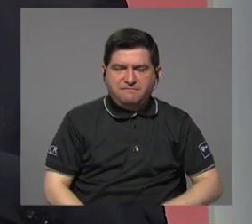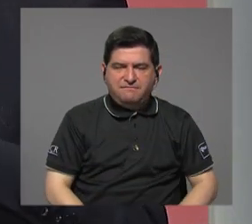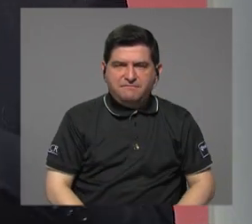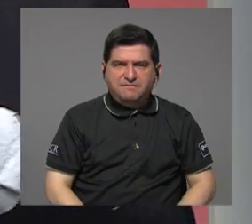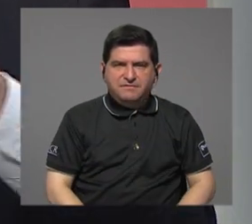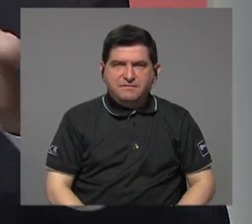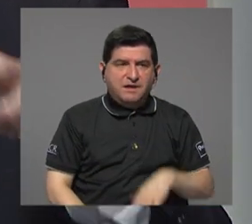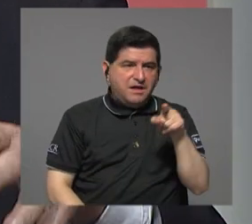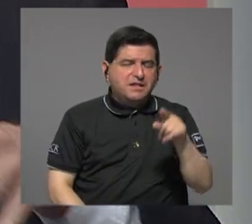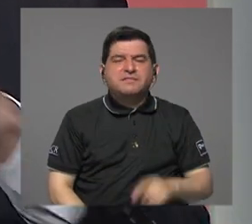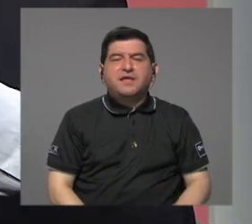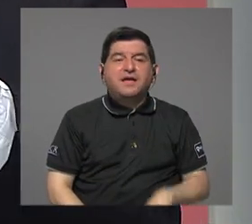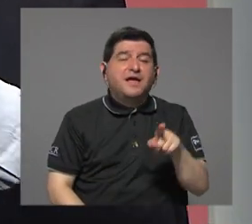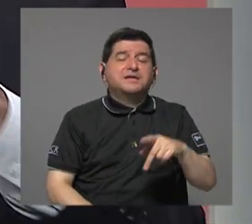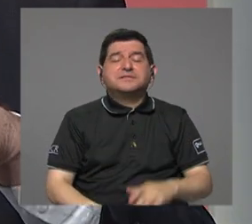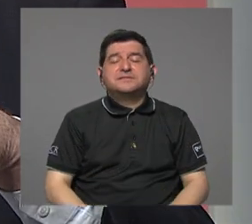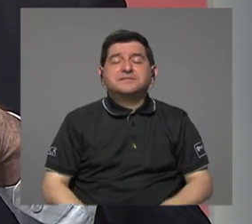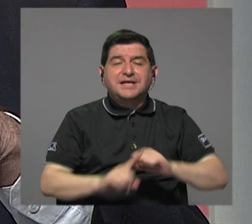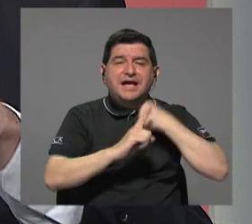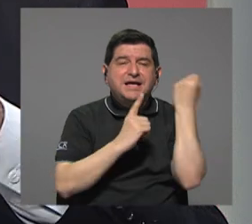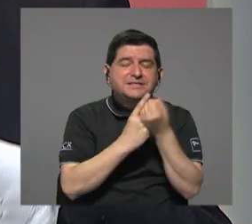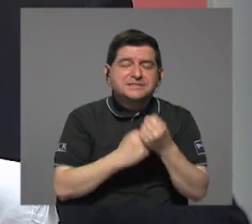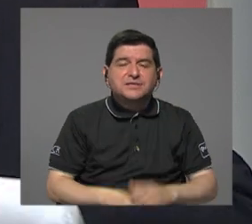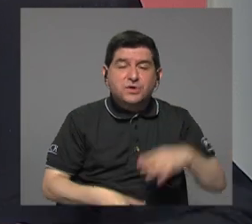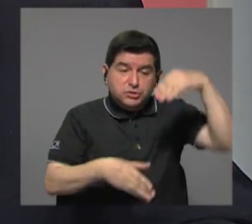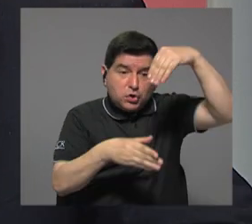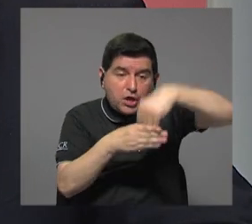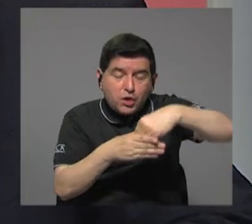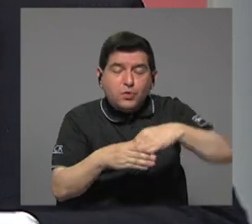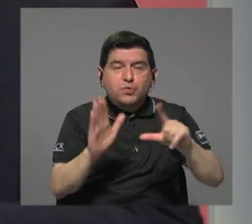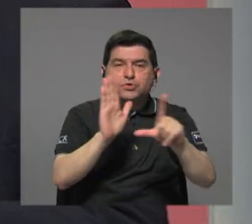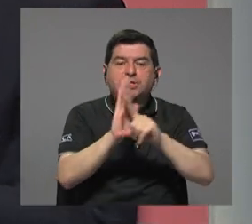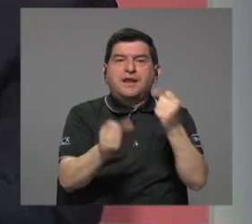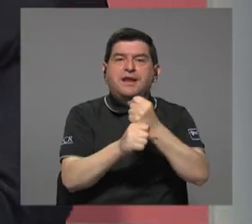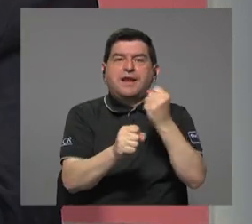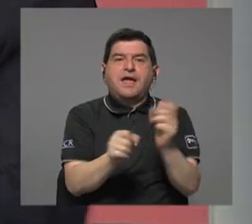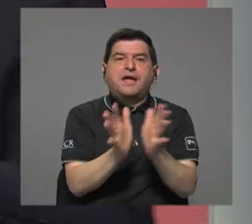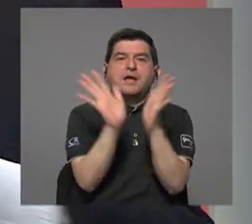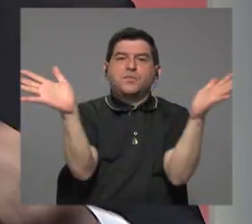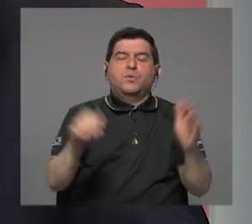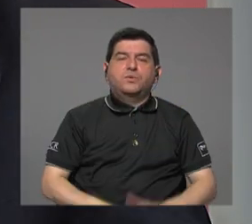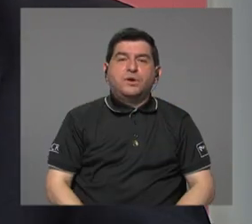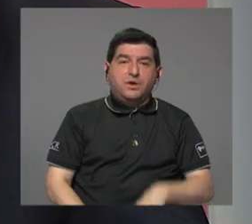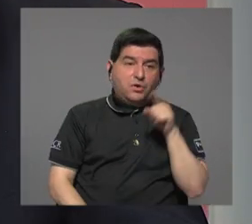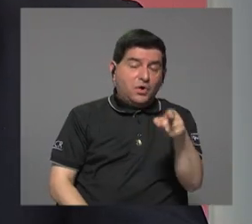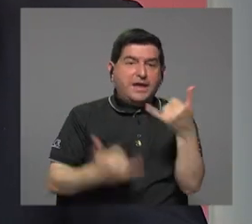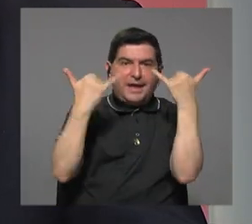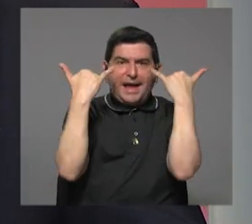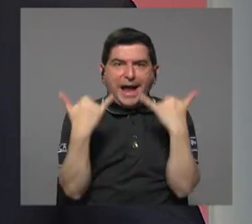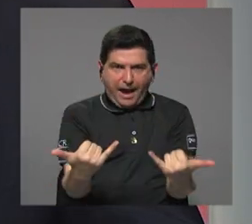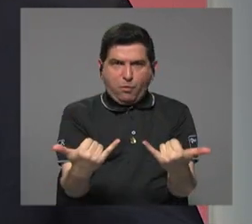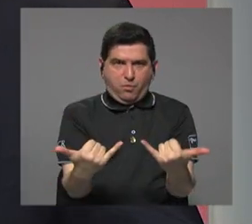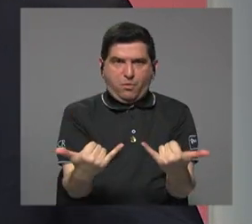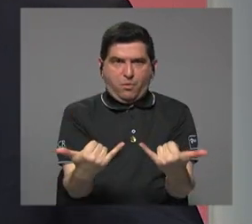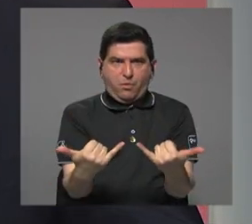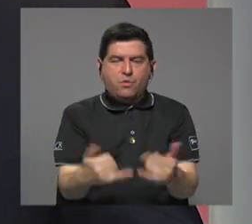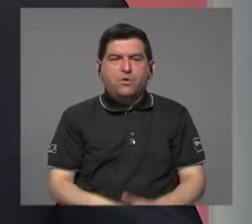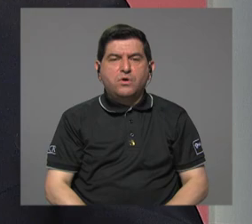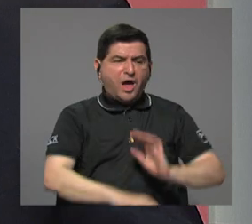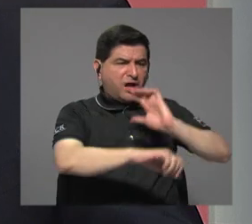la sombrilla que viene a poner esta ley de empleo público y ahí está dejando ahora que eso se